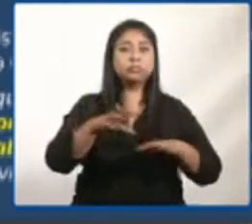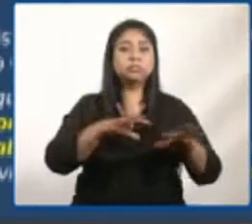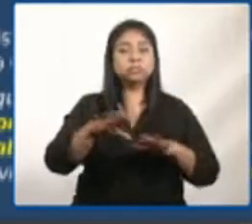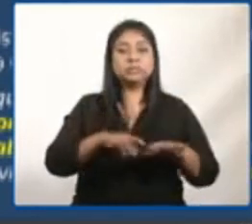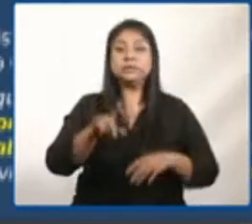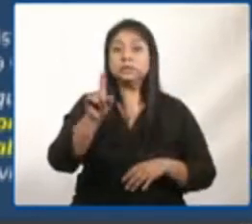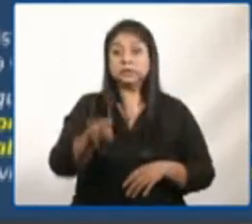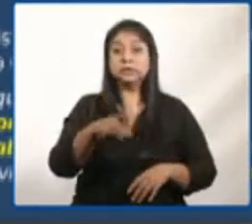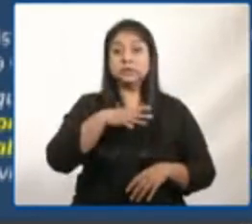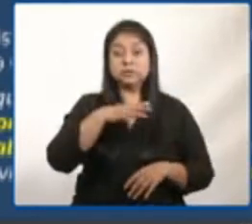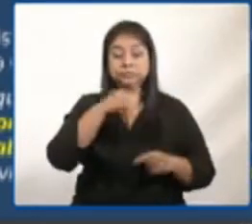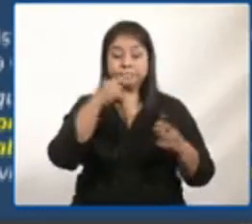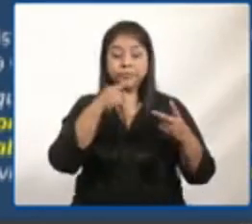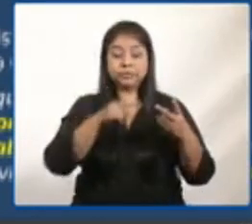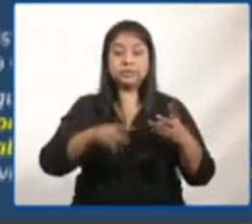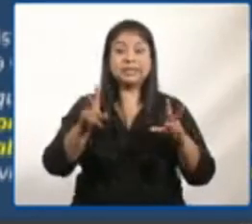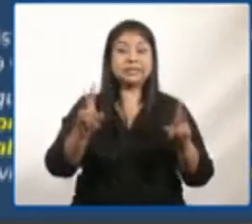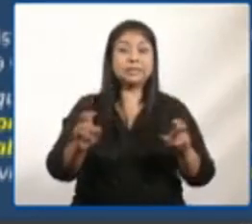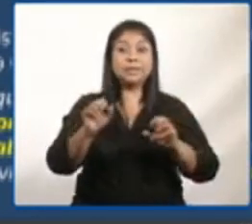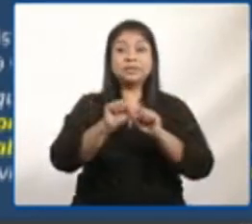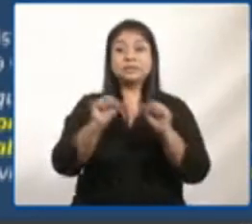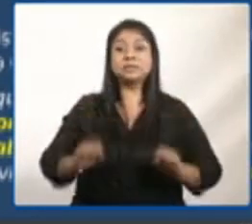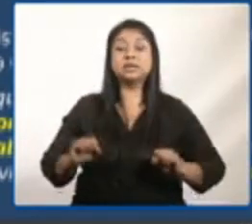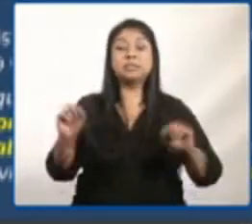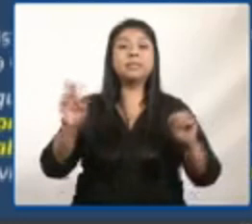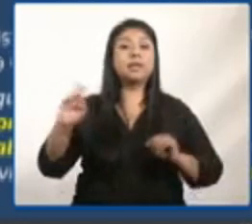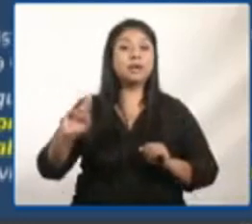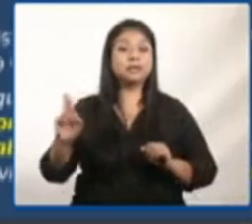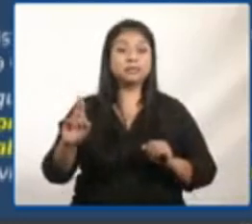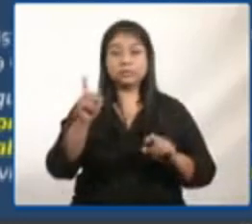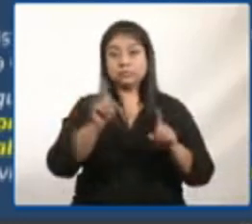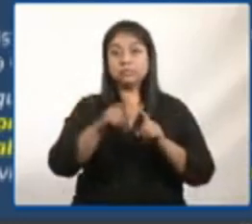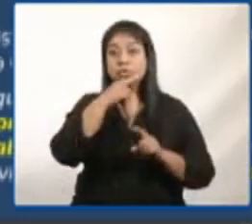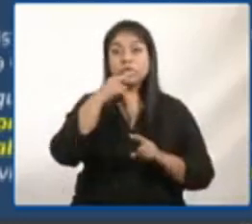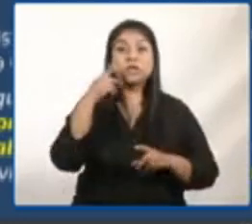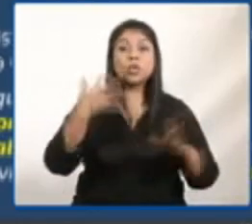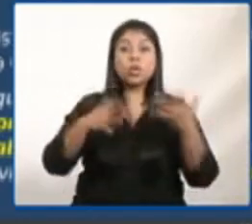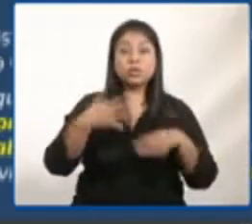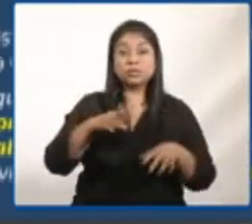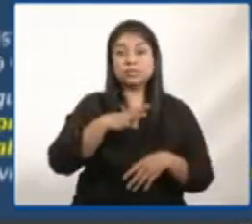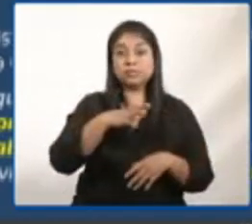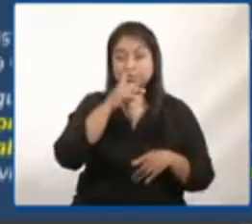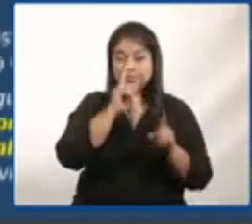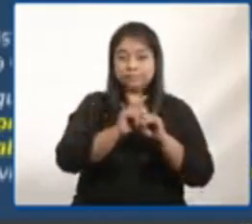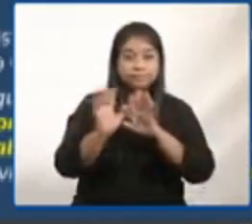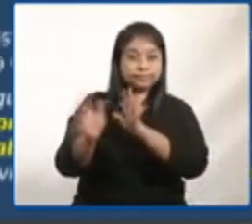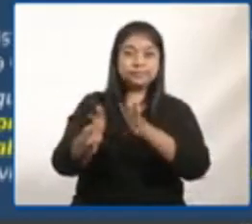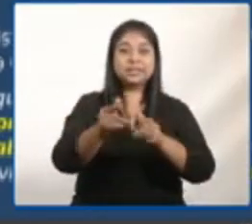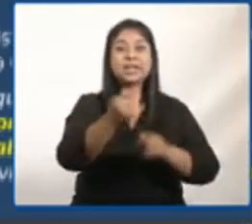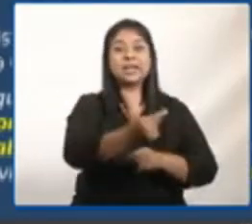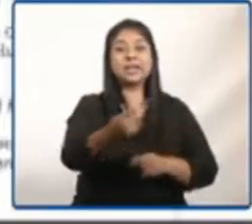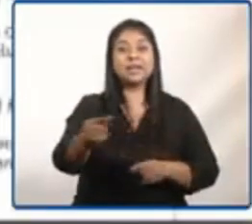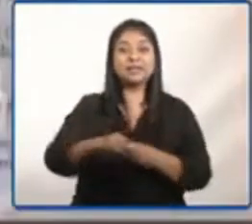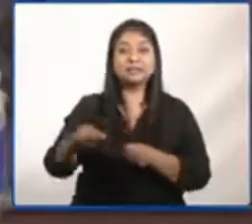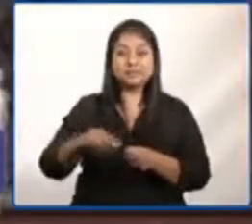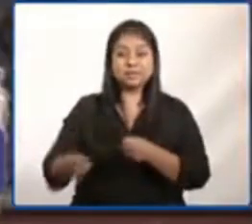deben regirse por el sistema de alerta sanitaria y el tablero de restricciones que se encuentra vigente en cada municipio. El